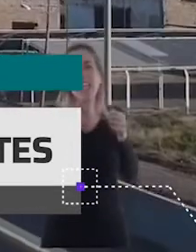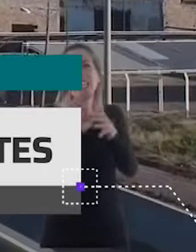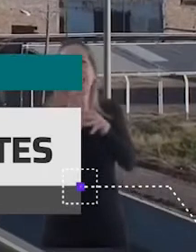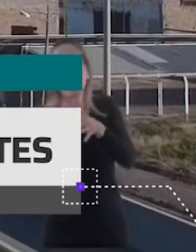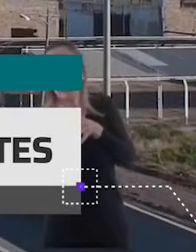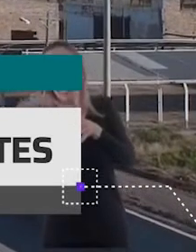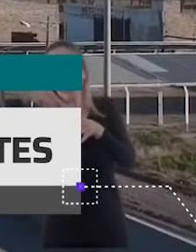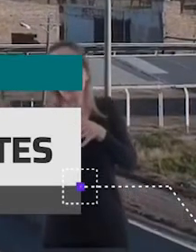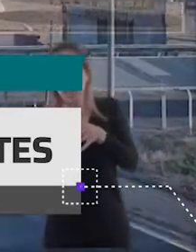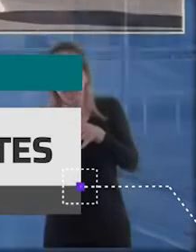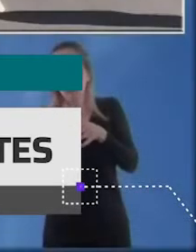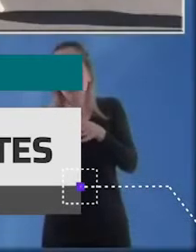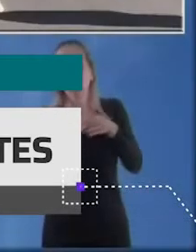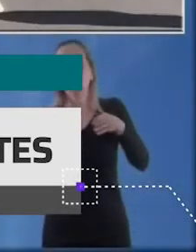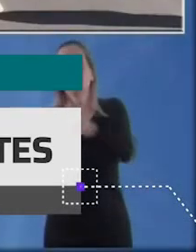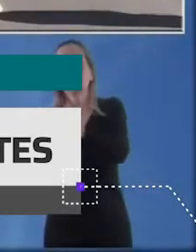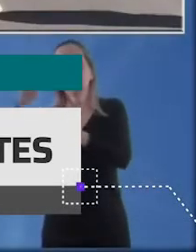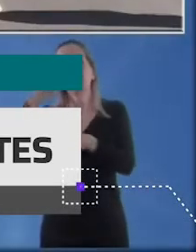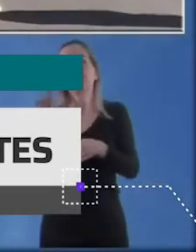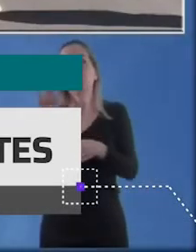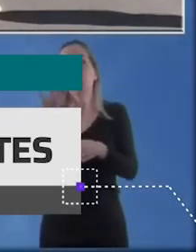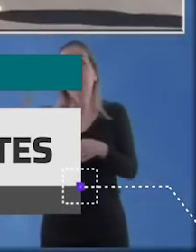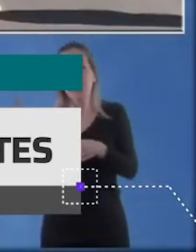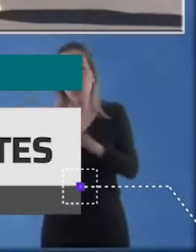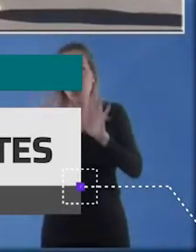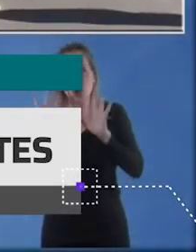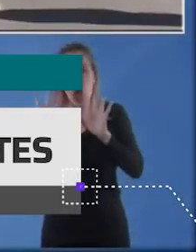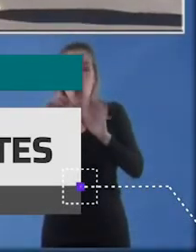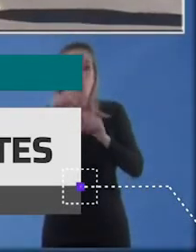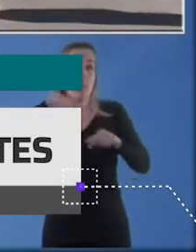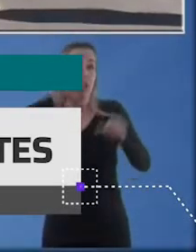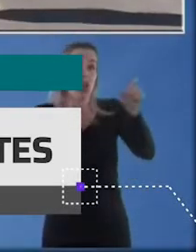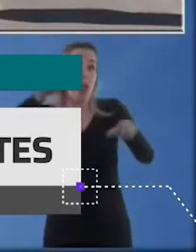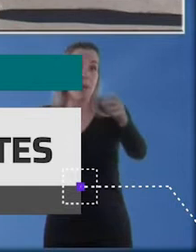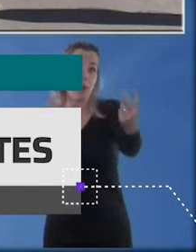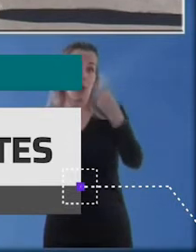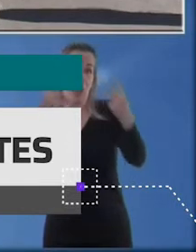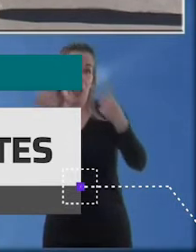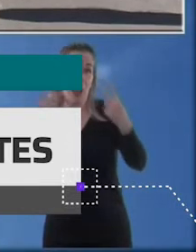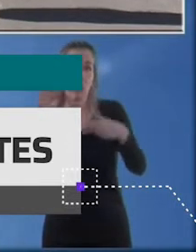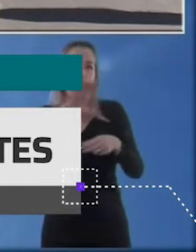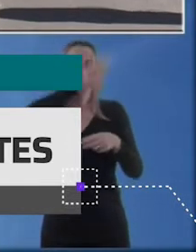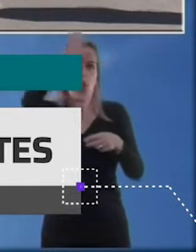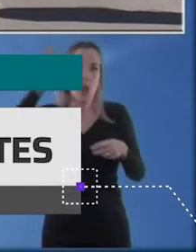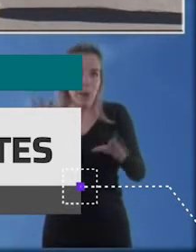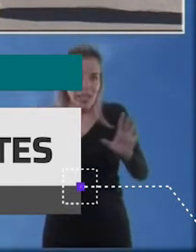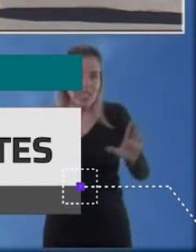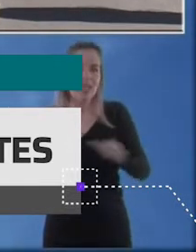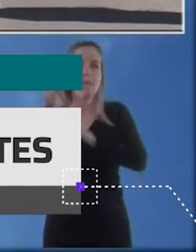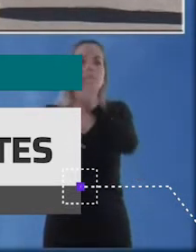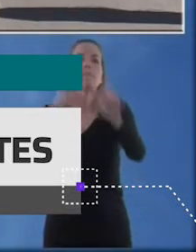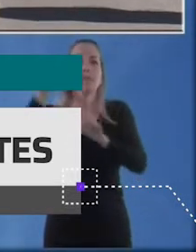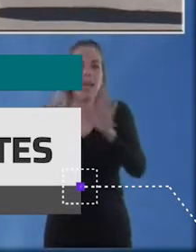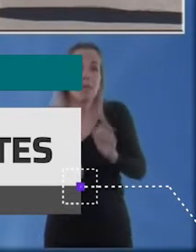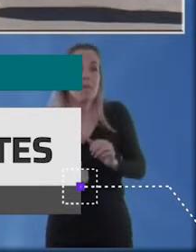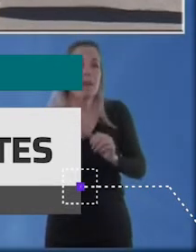con la ruta 151 para los que están nos están viendo del otro lado y en el resto del país les contamos primero